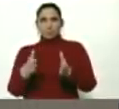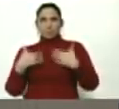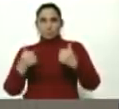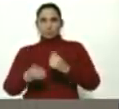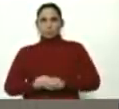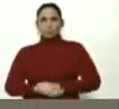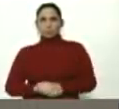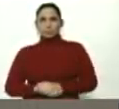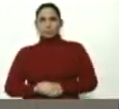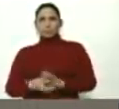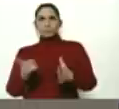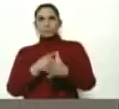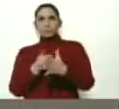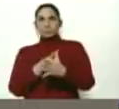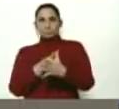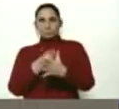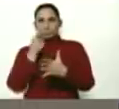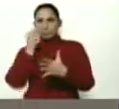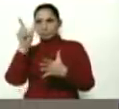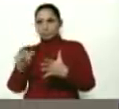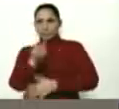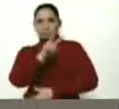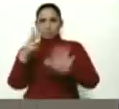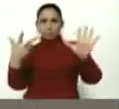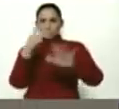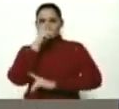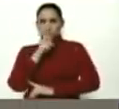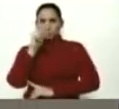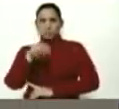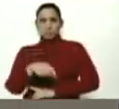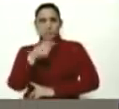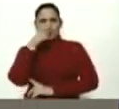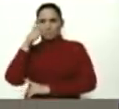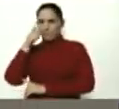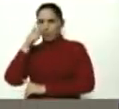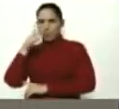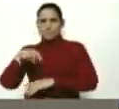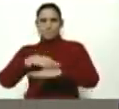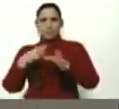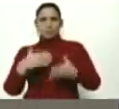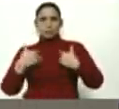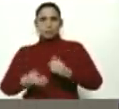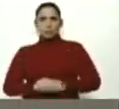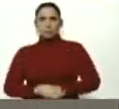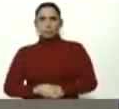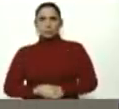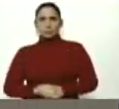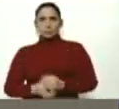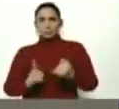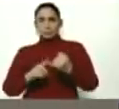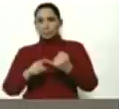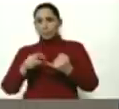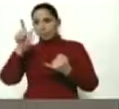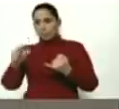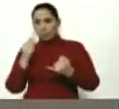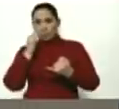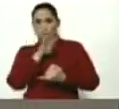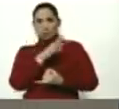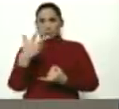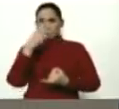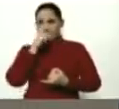de Salud, un señor de 28 años, también operador del Ministerio del Poder Popular para la Salud, un señor de 43 años de